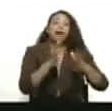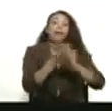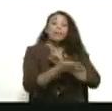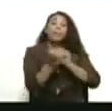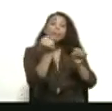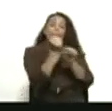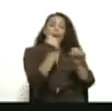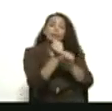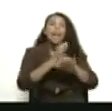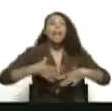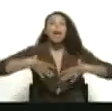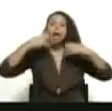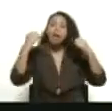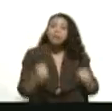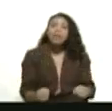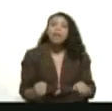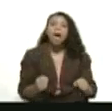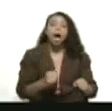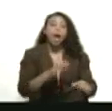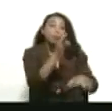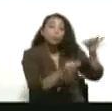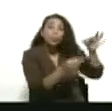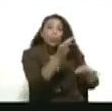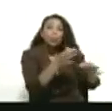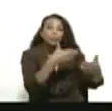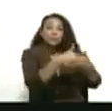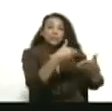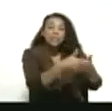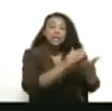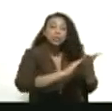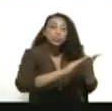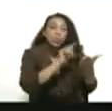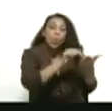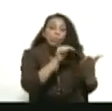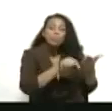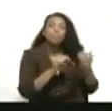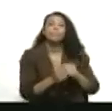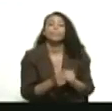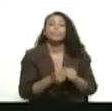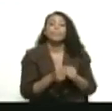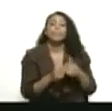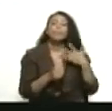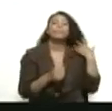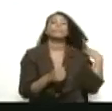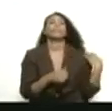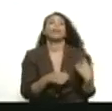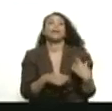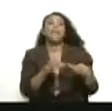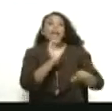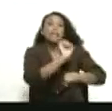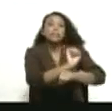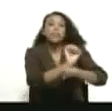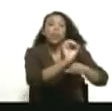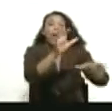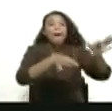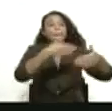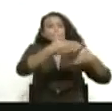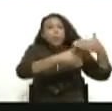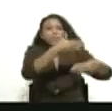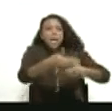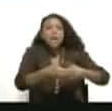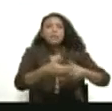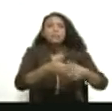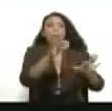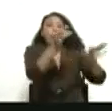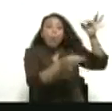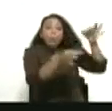Pueblo, la garantía de la tutela judicial efectiva, la garantía de tener el debido proceso